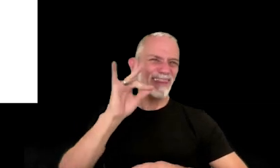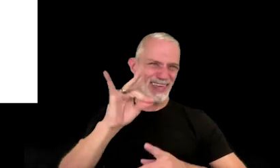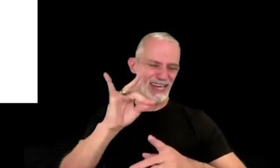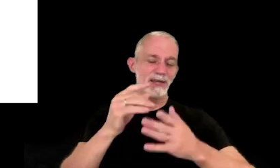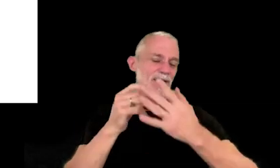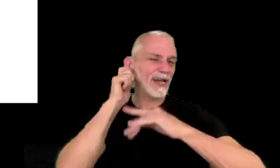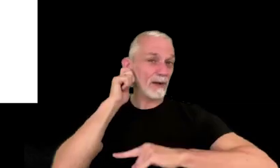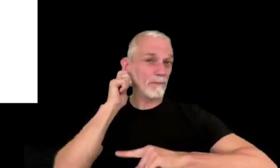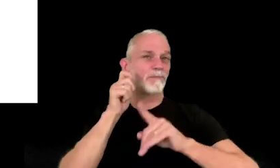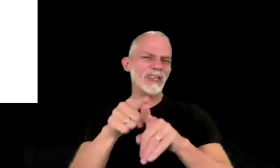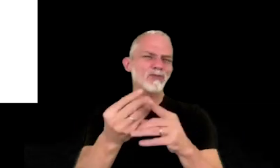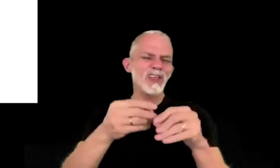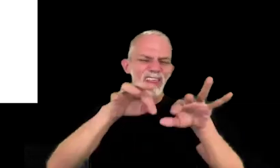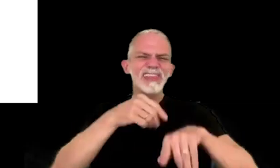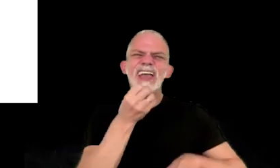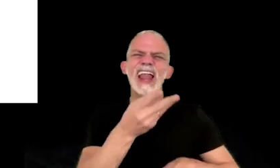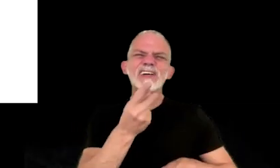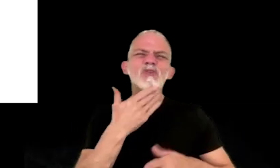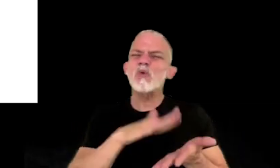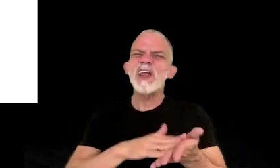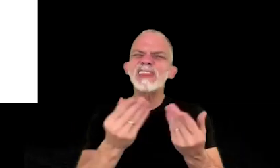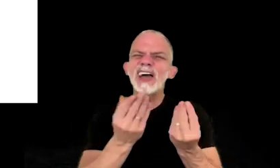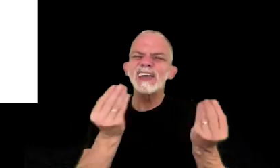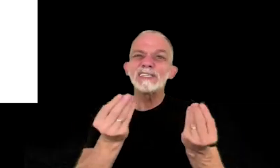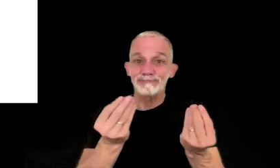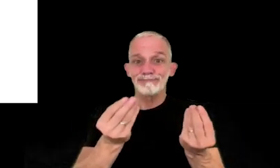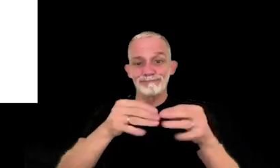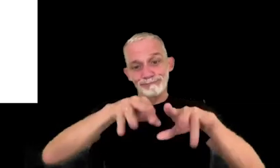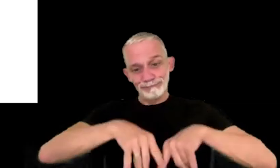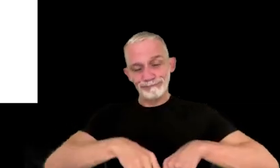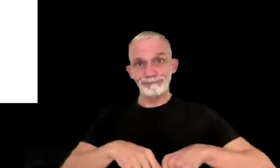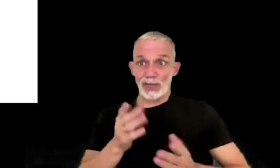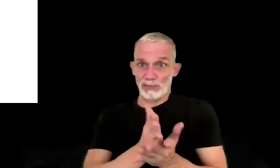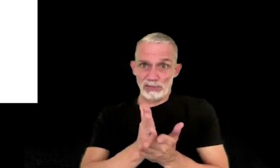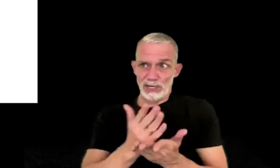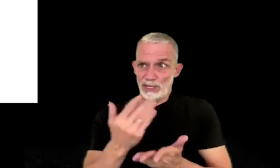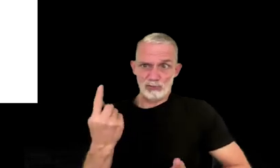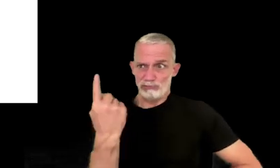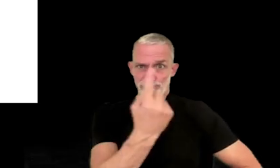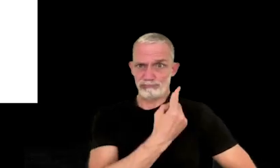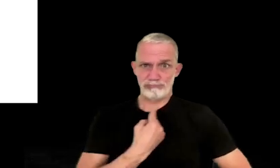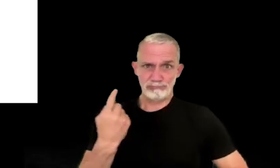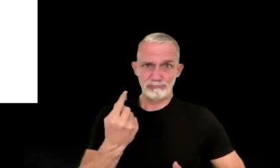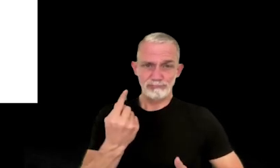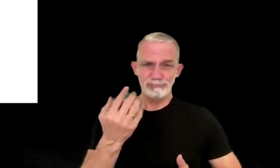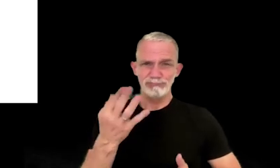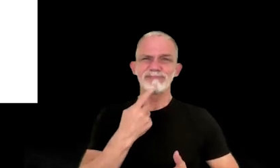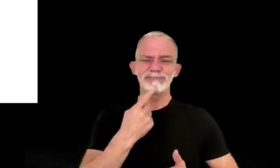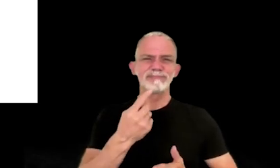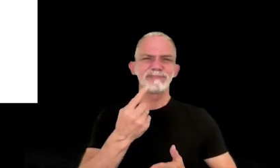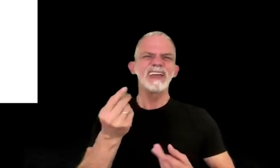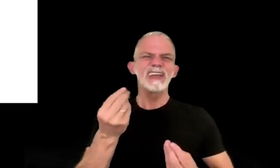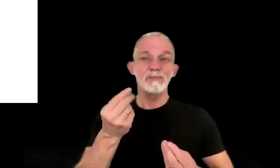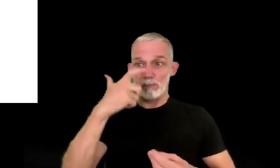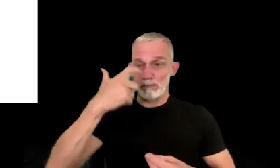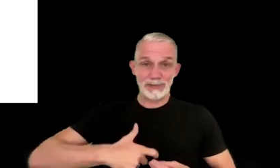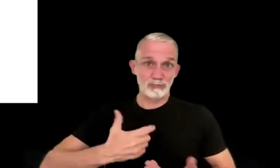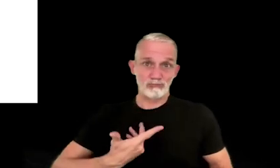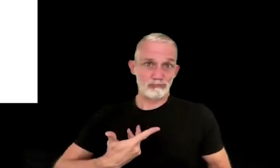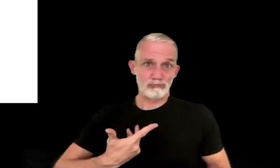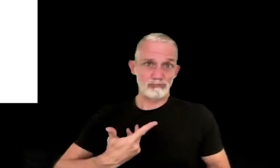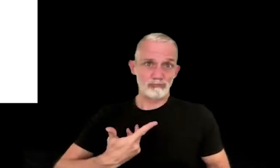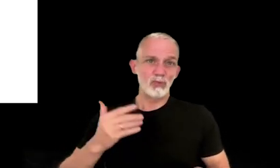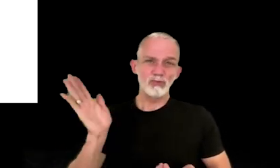declaración jurada, que es una forma, un derecho del, como dice allí, que es sujeto